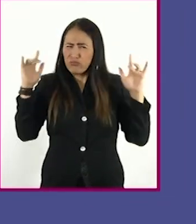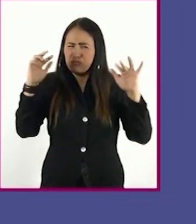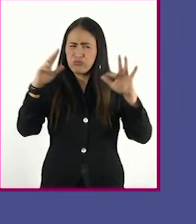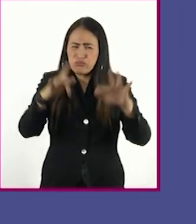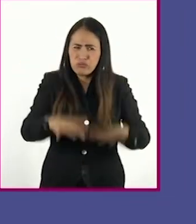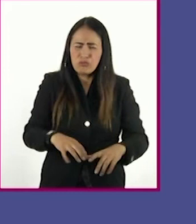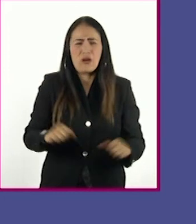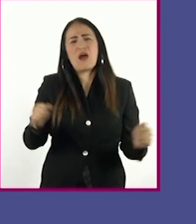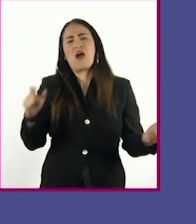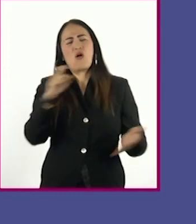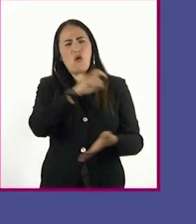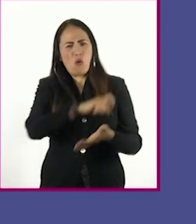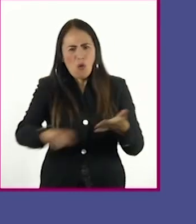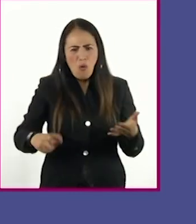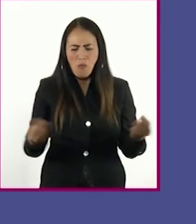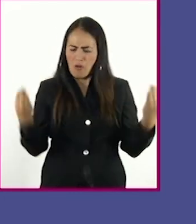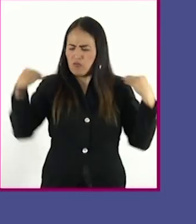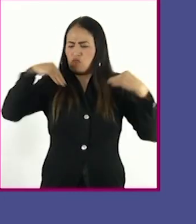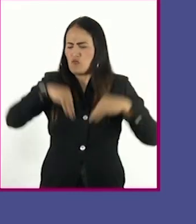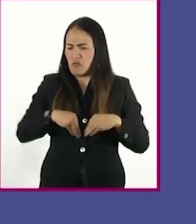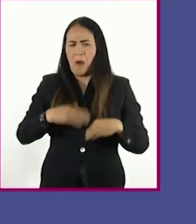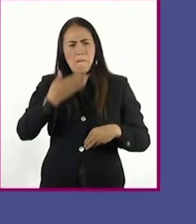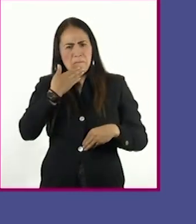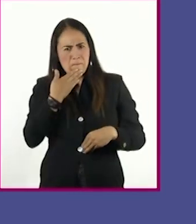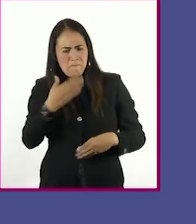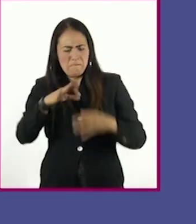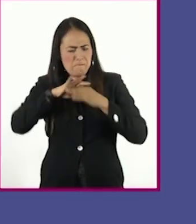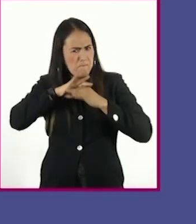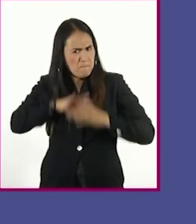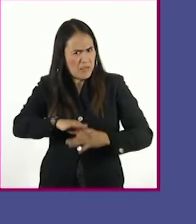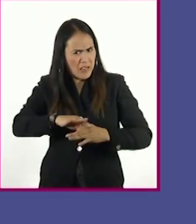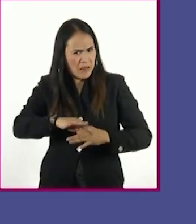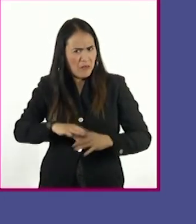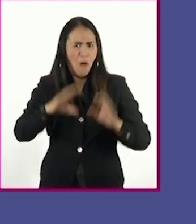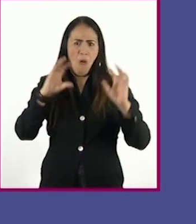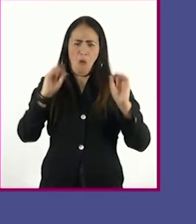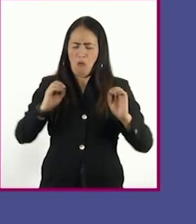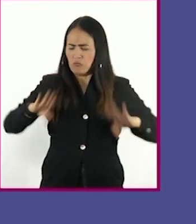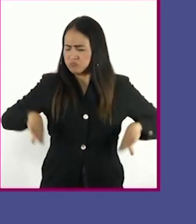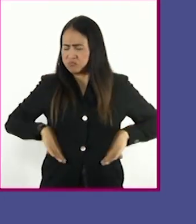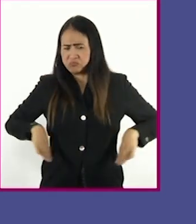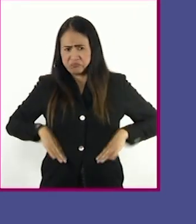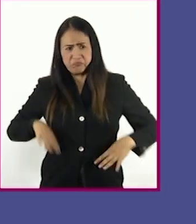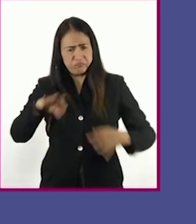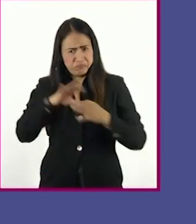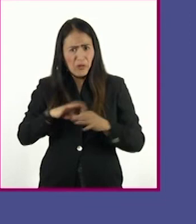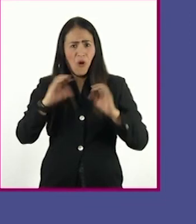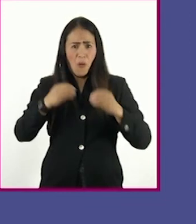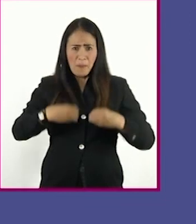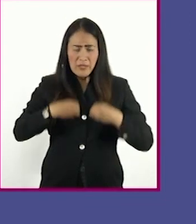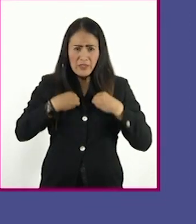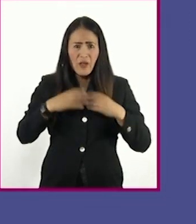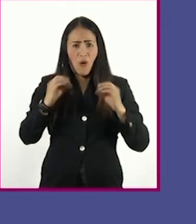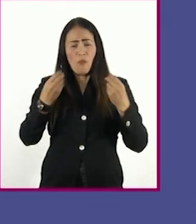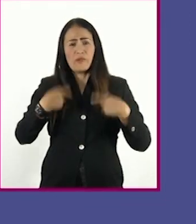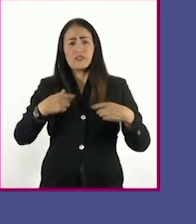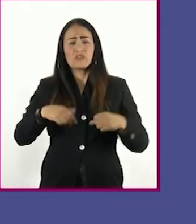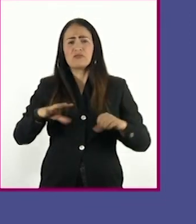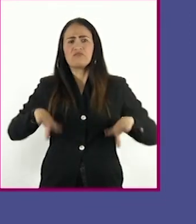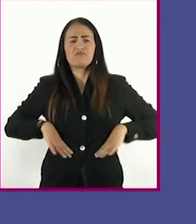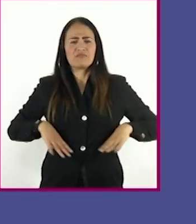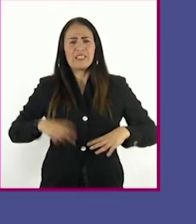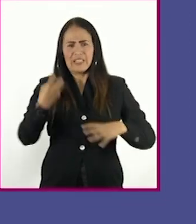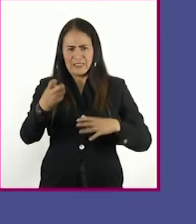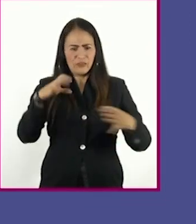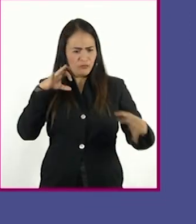sin pensar si les quedan bien, si se trata de algo que va con su estilo de vida o su personalidad, y por